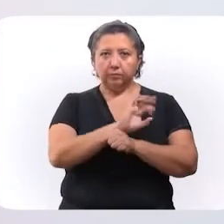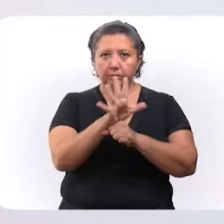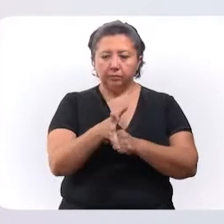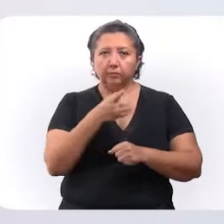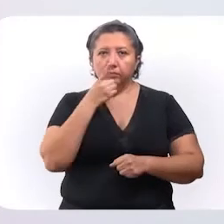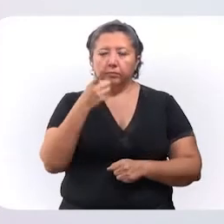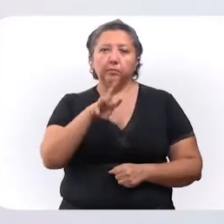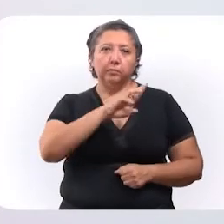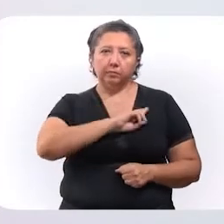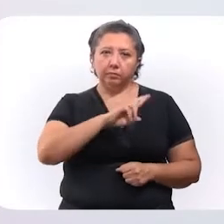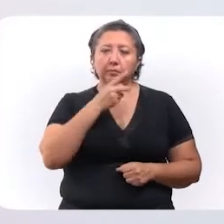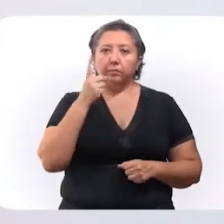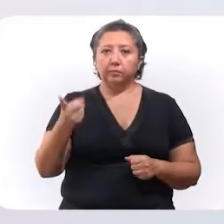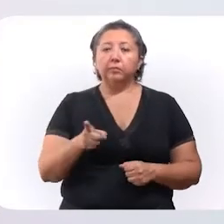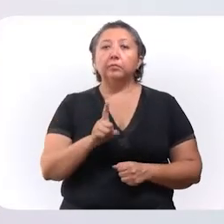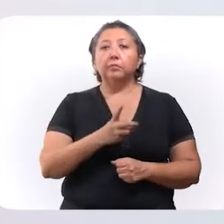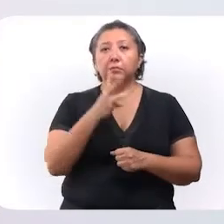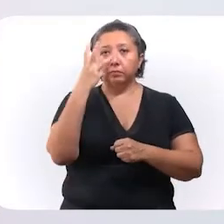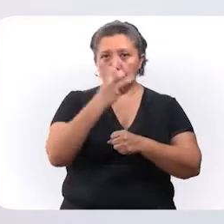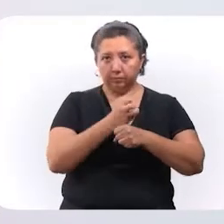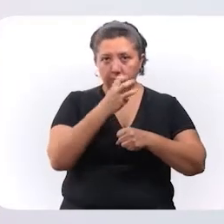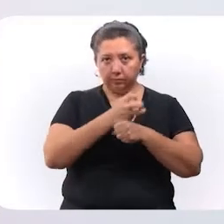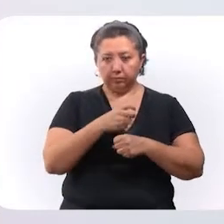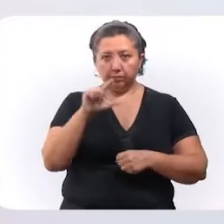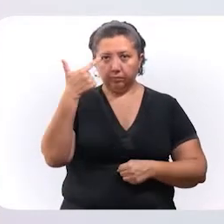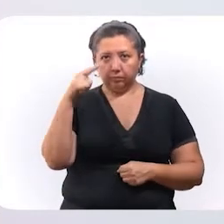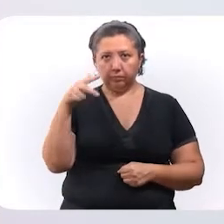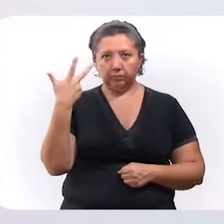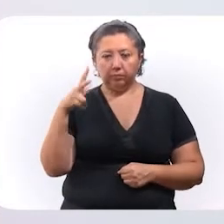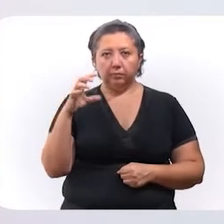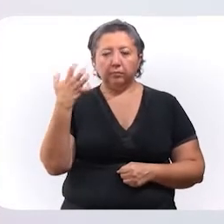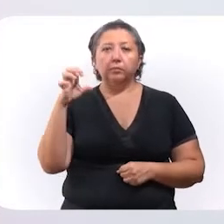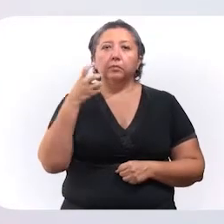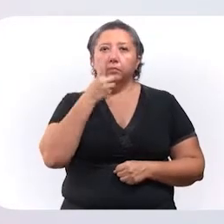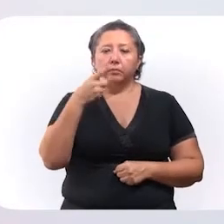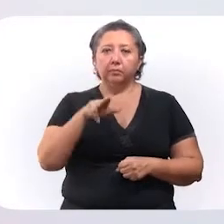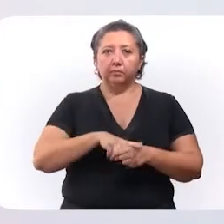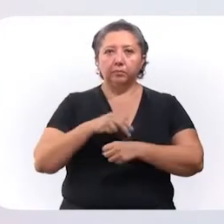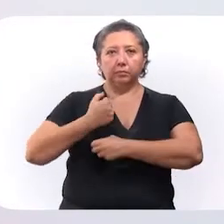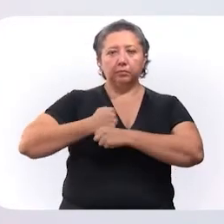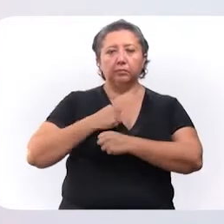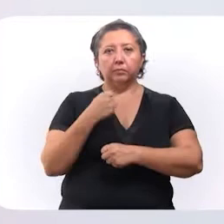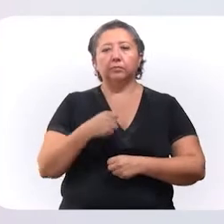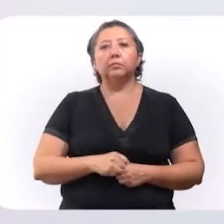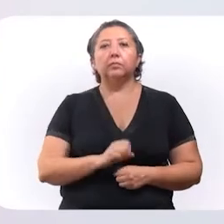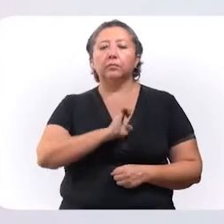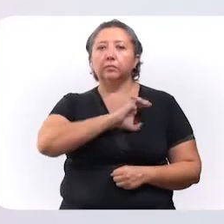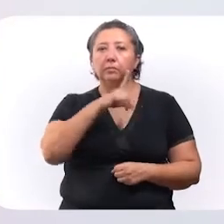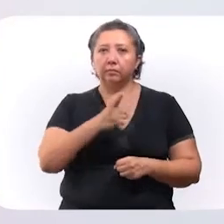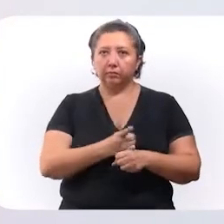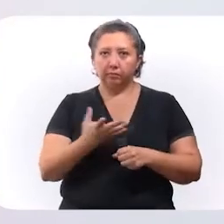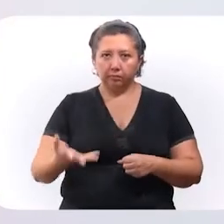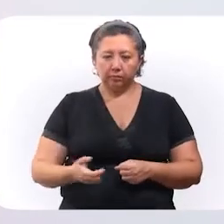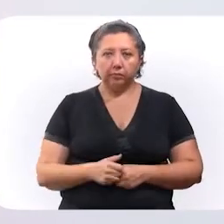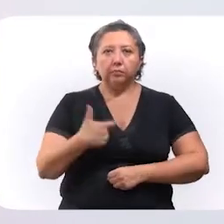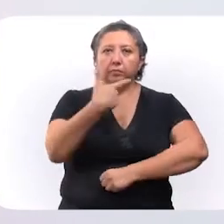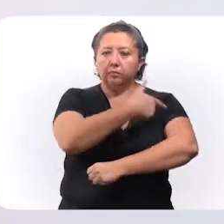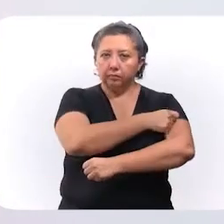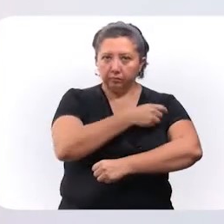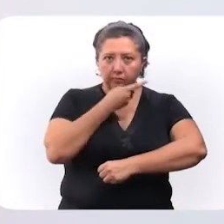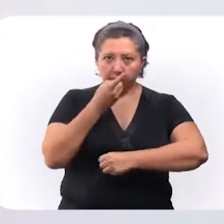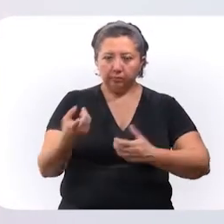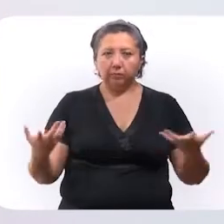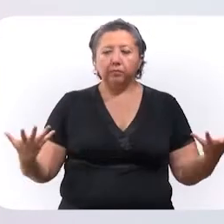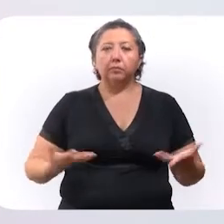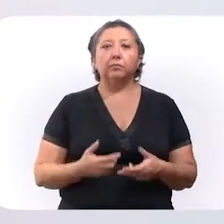hospitales privados se les aplicará la tercera dosis el 12 y 13 de enero en el Hospital Militar Regional de Especialidades. Las vacunas de refuerzo